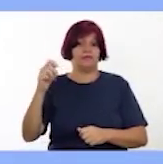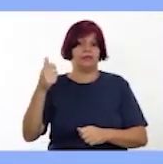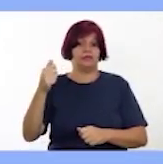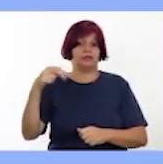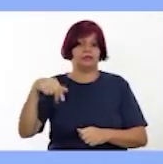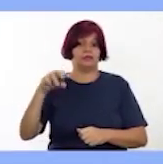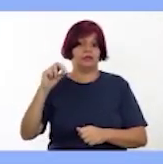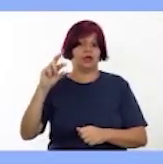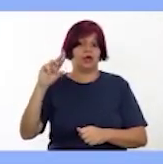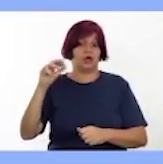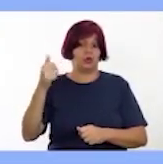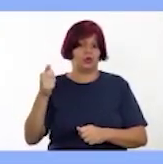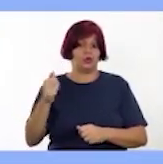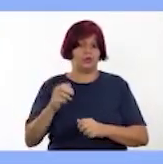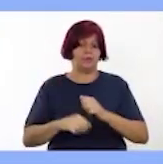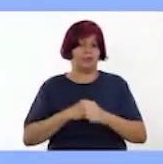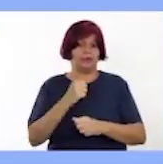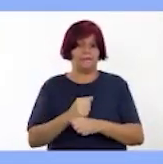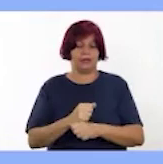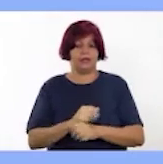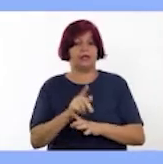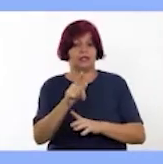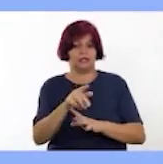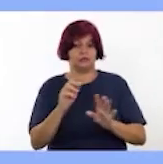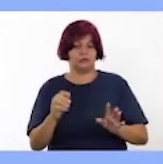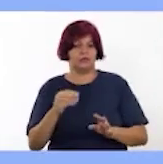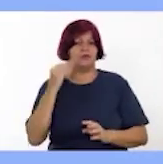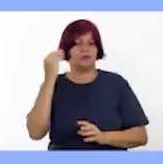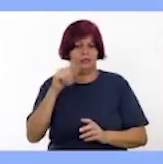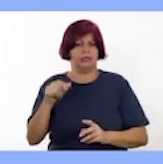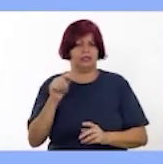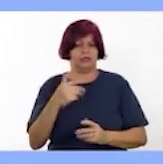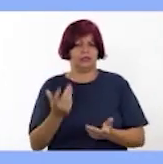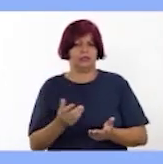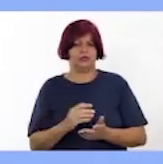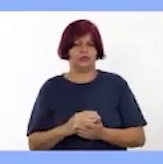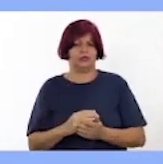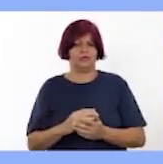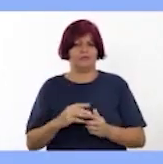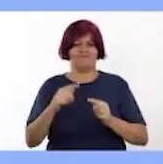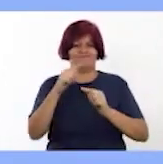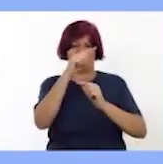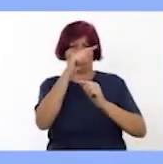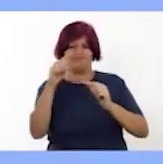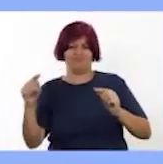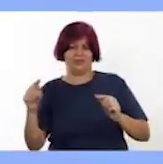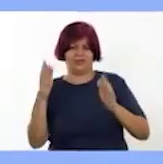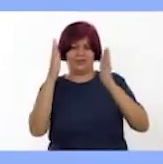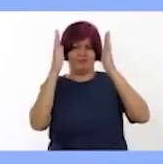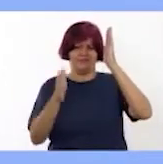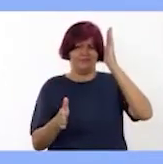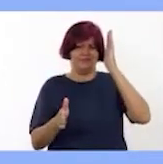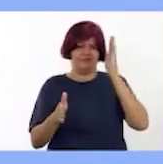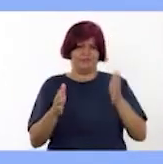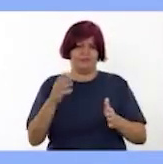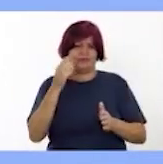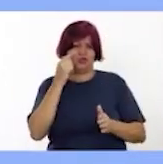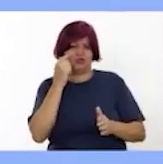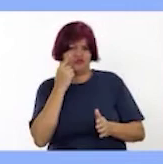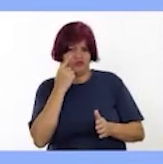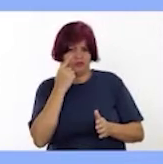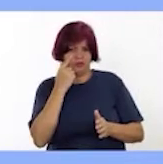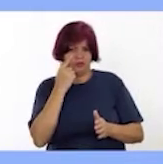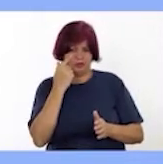tres partes. Por eso es conveniente pensar en el teorema de las transversales y observen que si